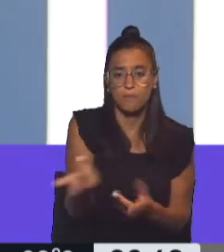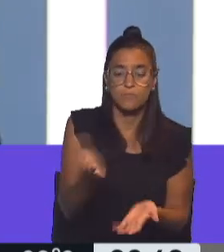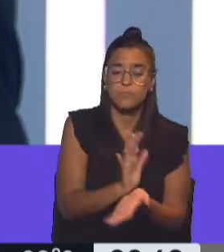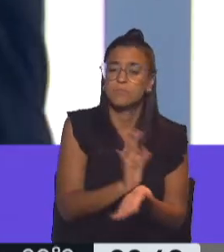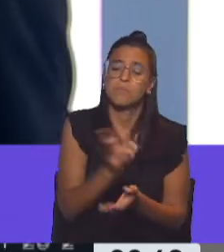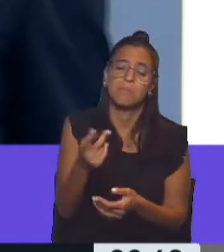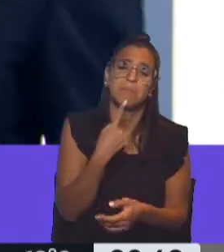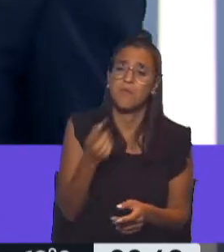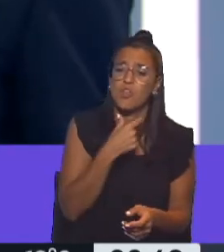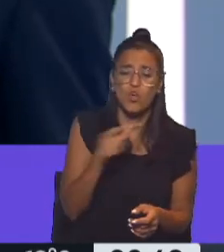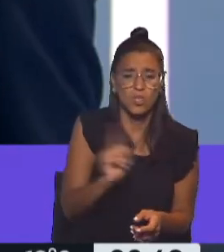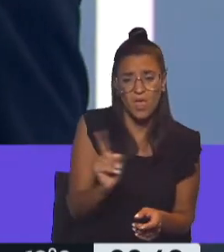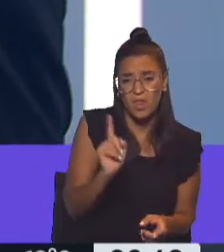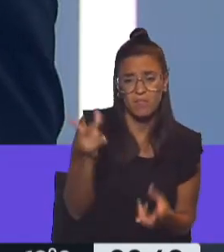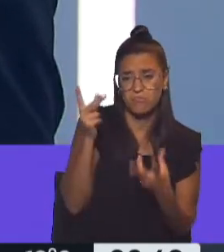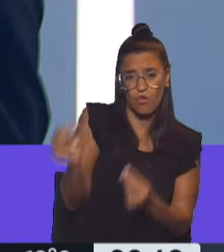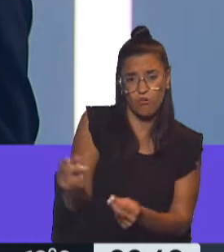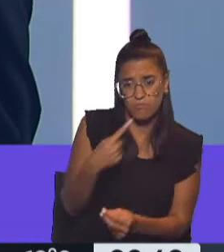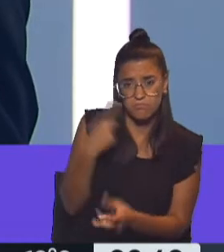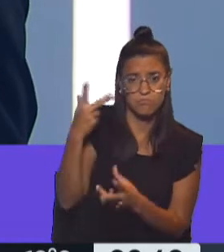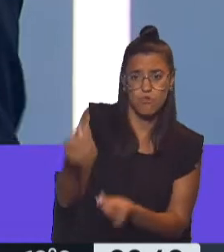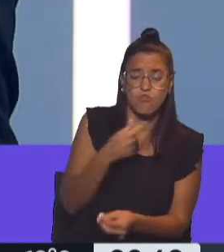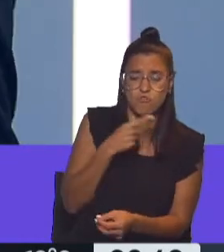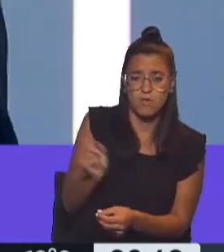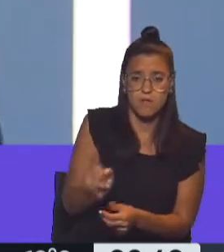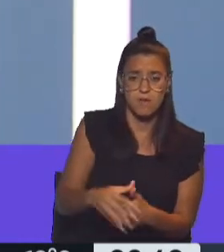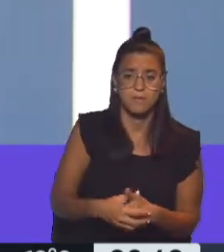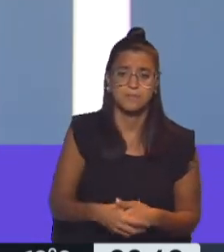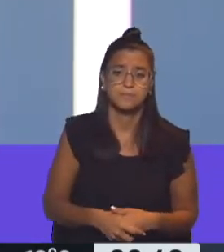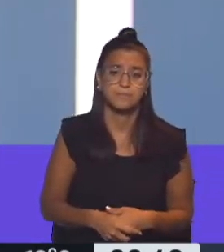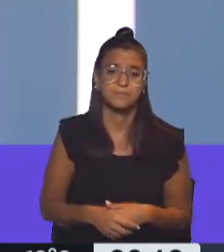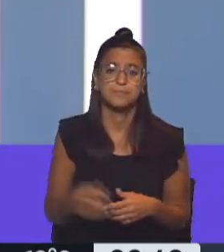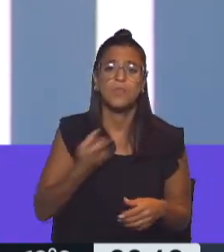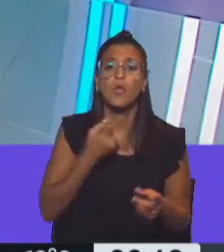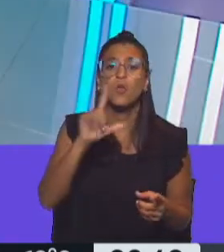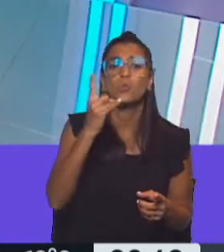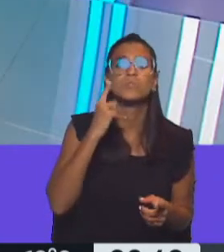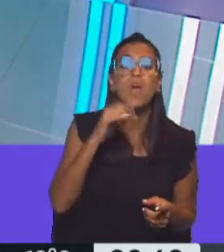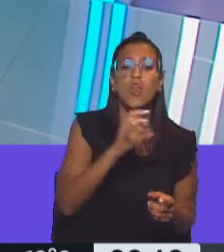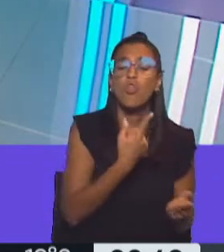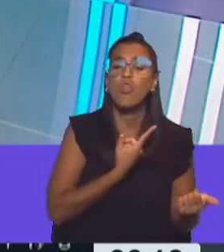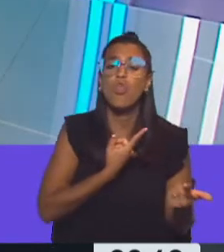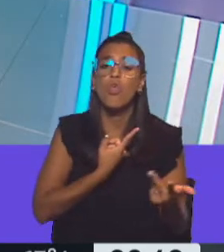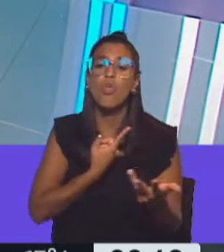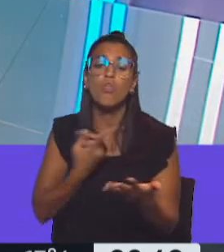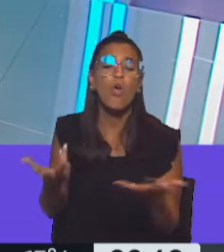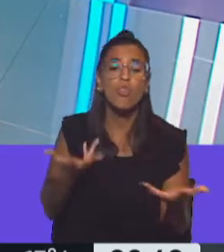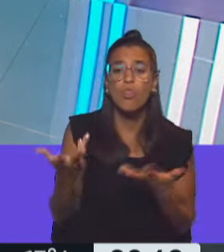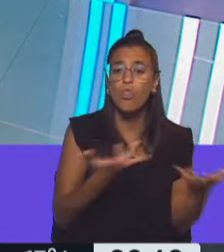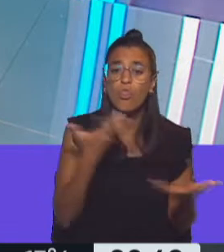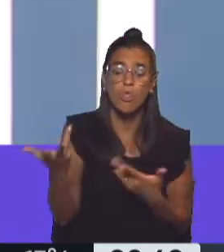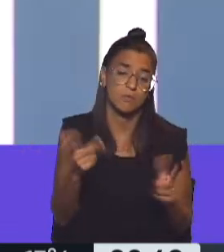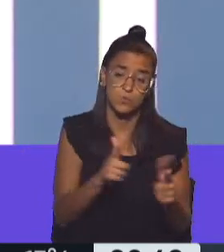resiste el pibe no quiere dónde está el océano donde está luciano y sólo sabe dónde está a luciano